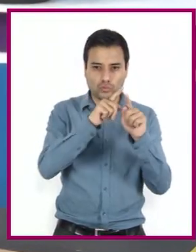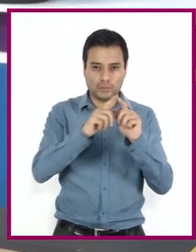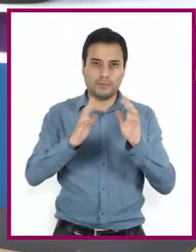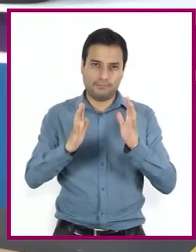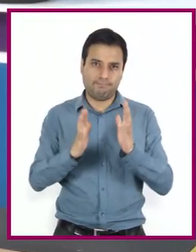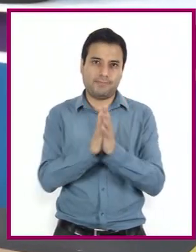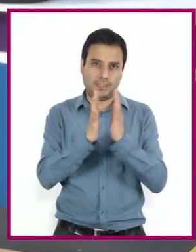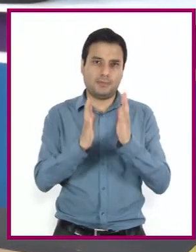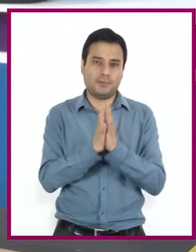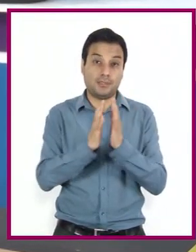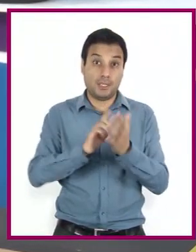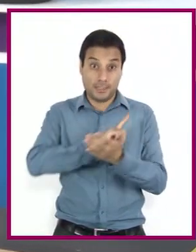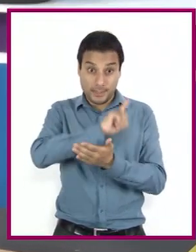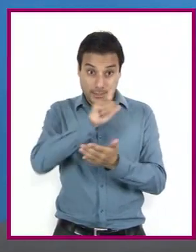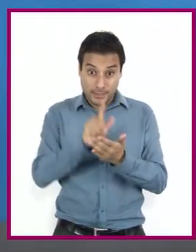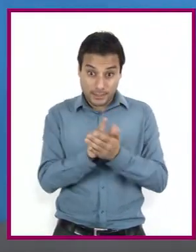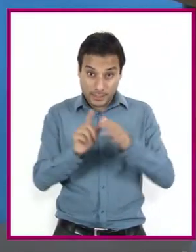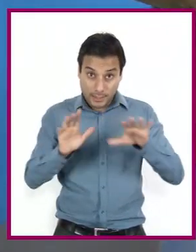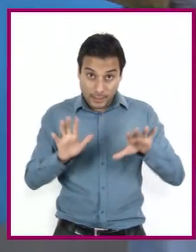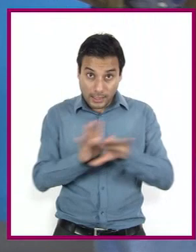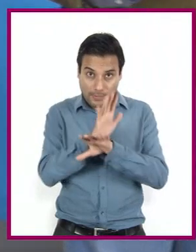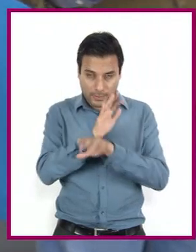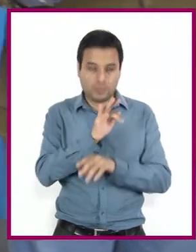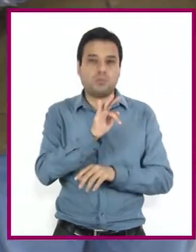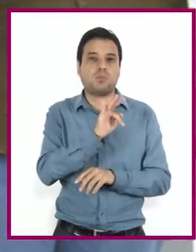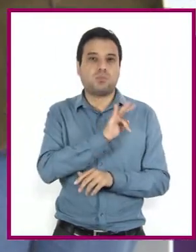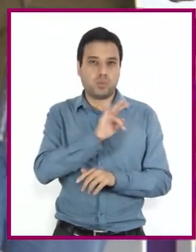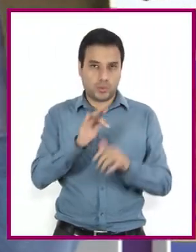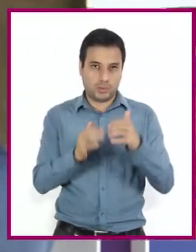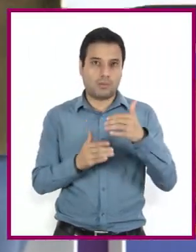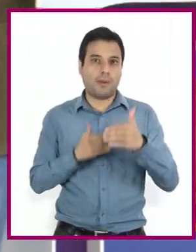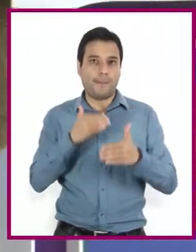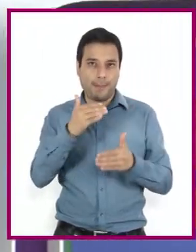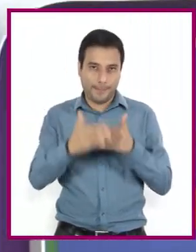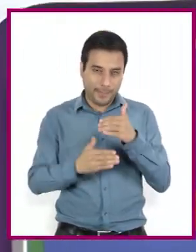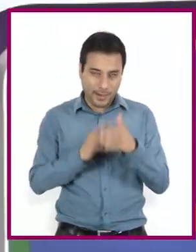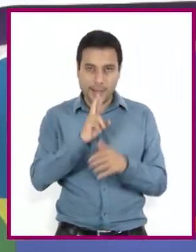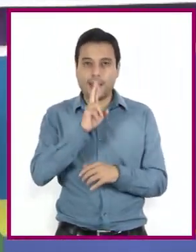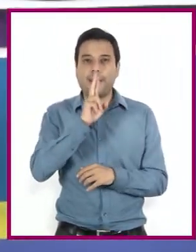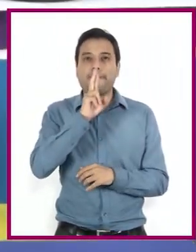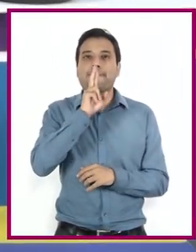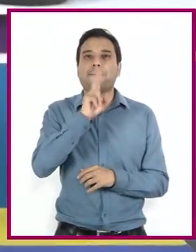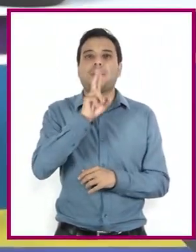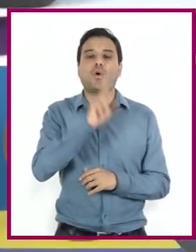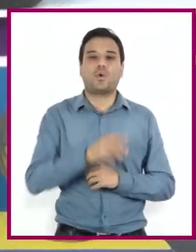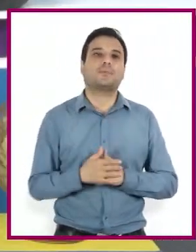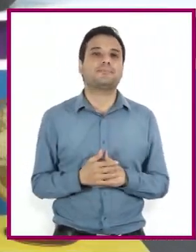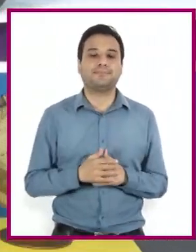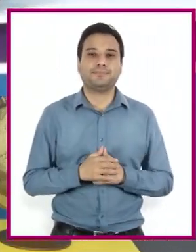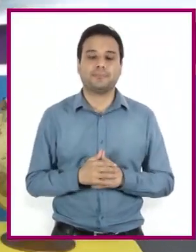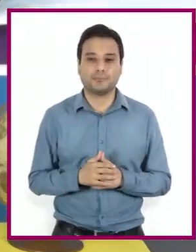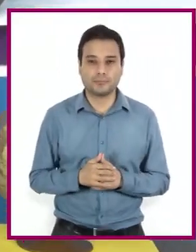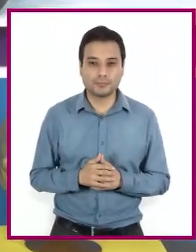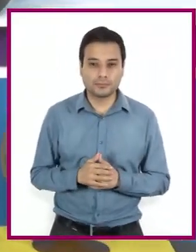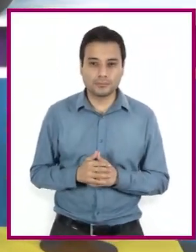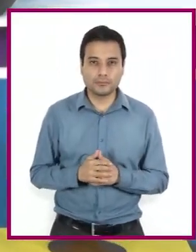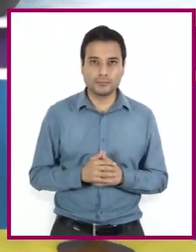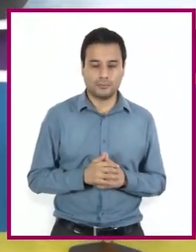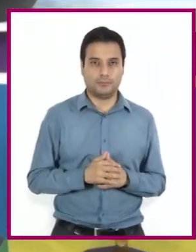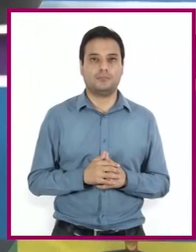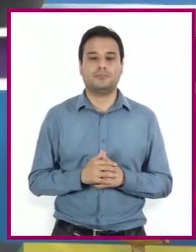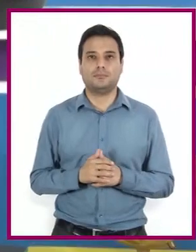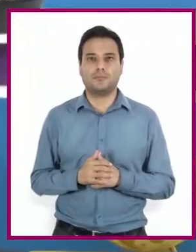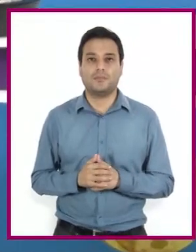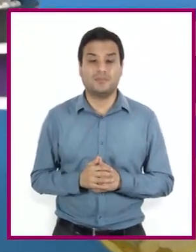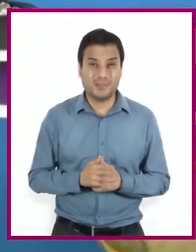la vía para conseguir su cometido. La obsesión por el pluralismo es consecuencia de la hegemonía